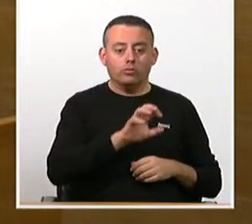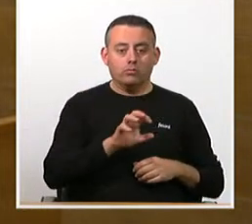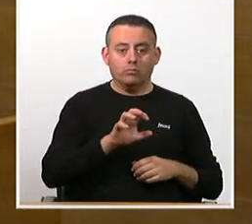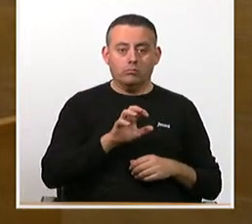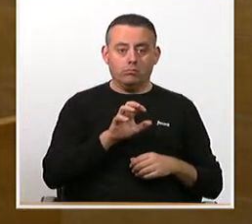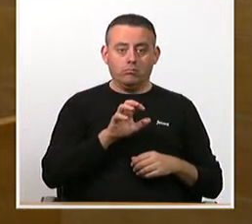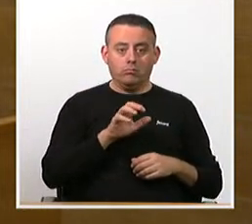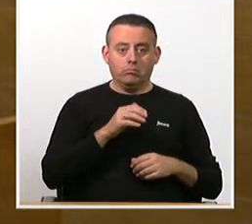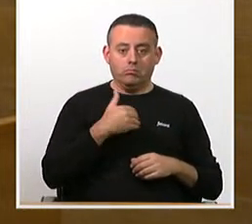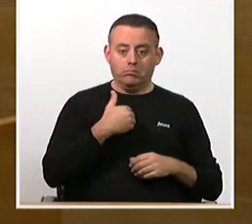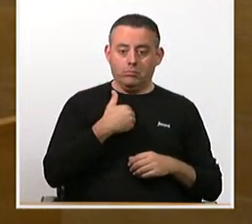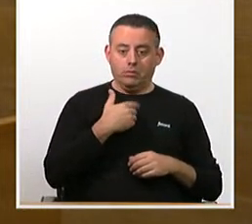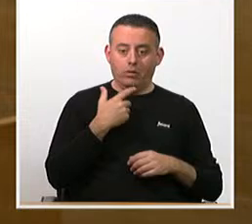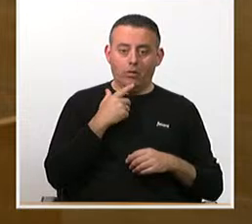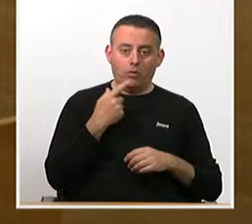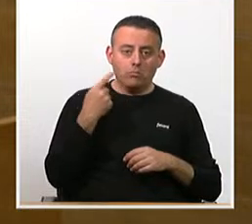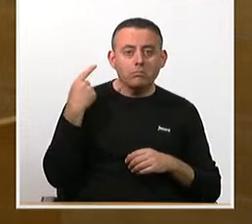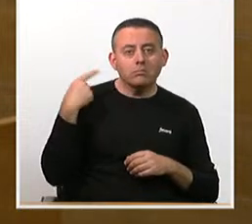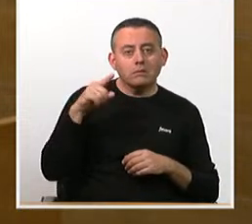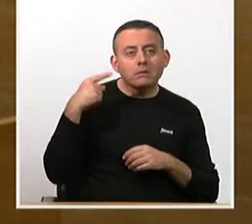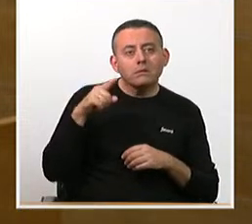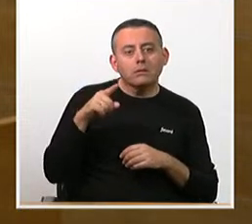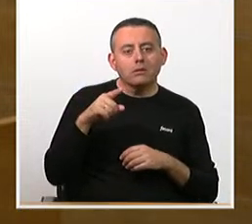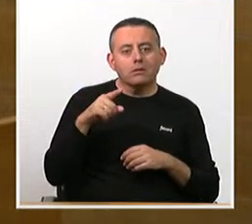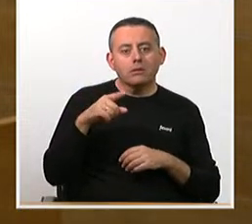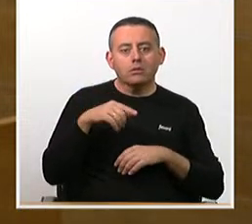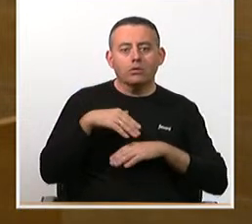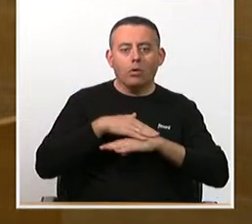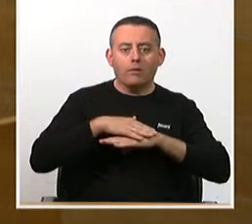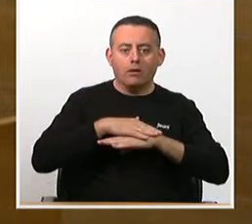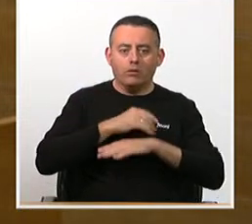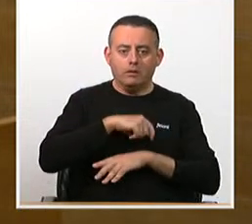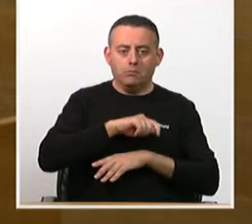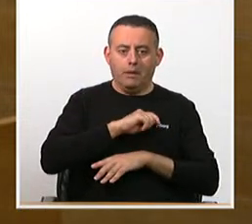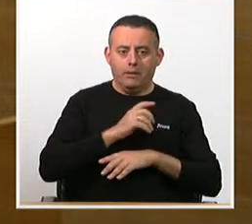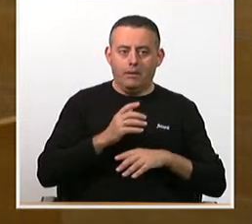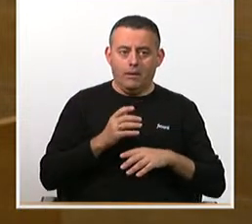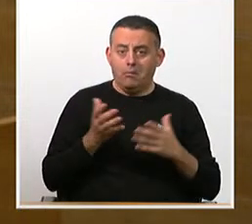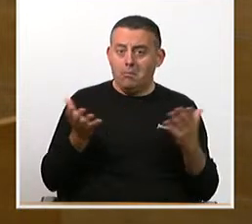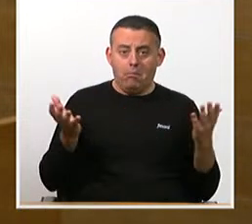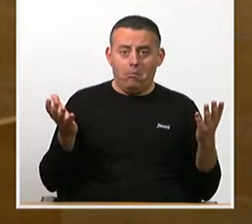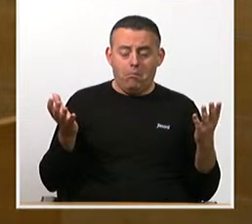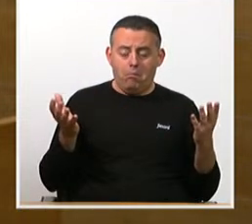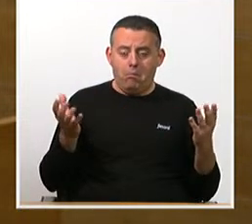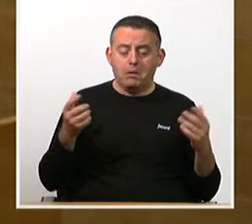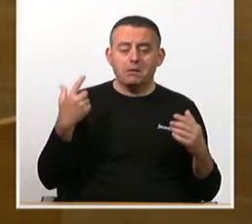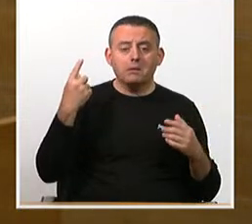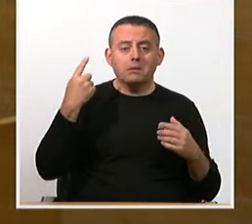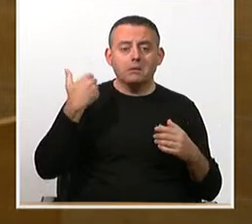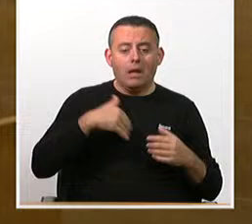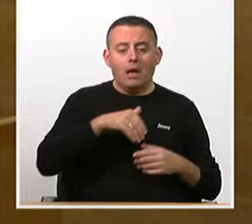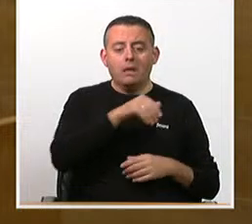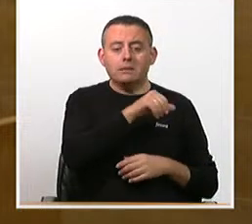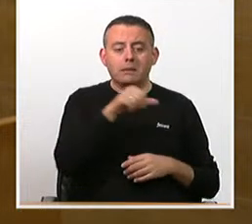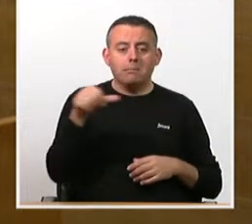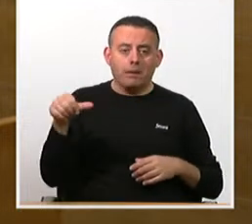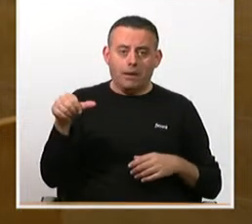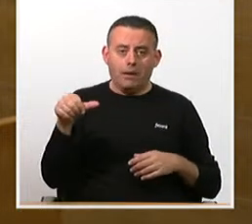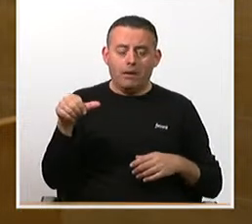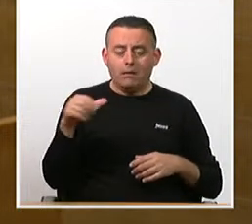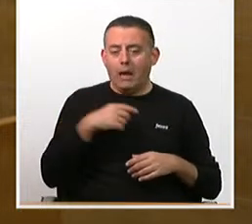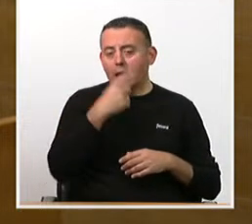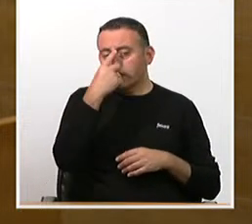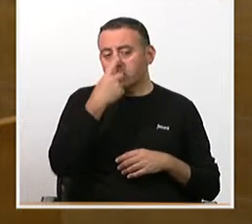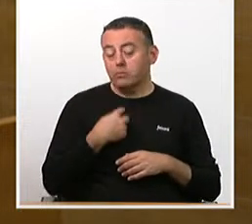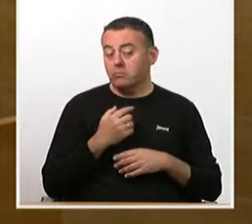España hombre Yo creo que durante esta semana hemos demostrado Cuál es nuestra actitud en ese sentido no no solamente durante esta semana sino que estoy pues